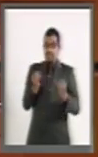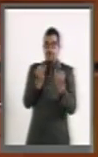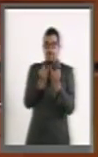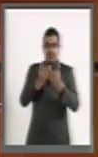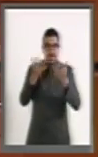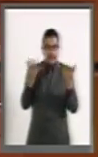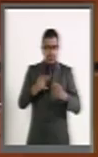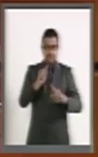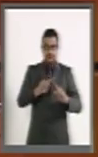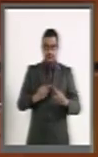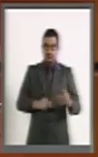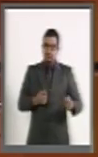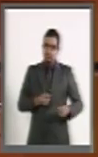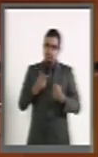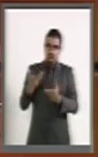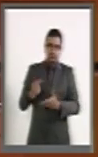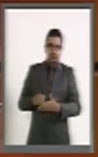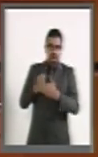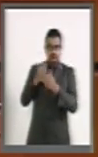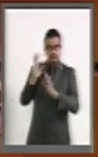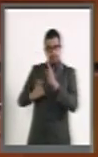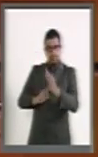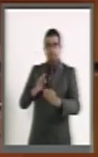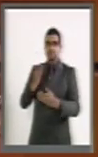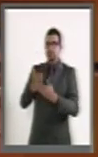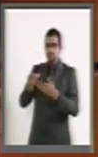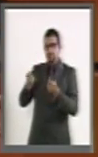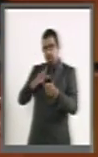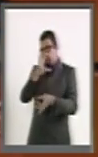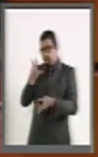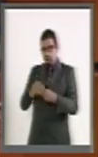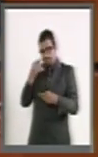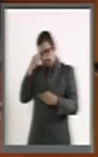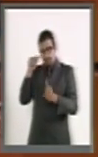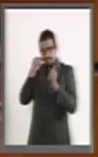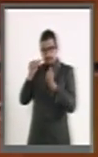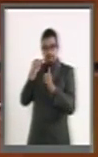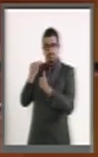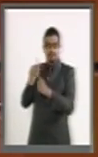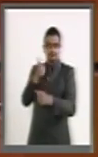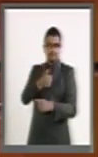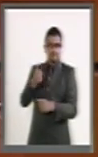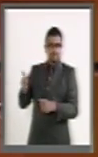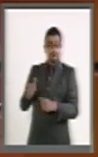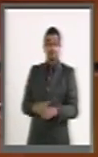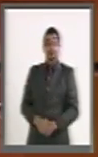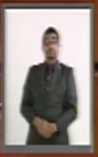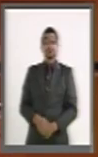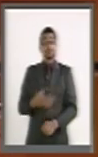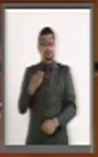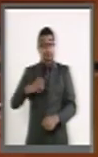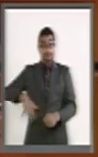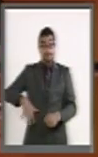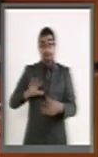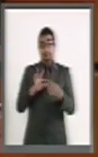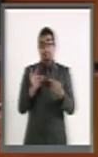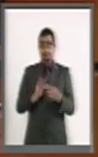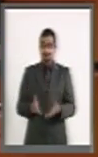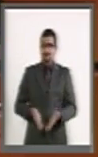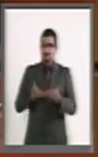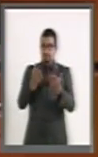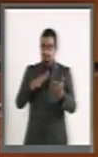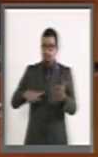acciones de tratamiento y control necesarias para abordar cada uno de ellos. Por lo anteriormente expuesto, se somete a